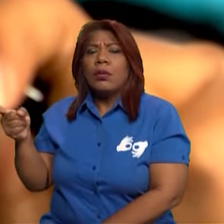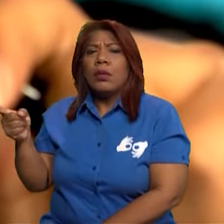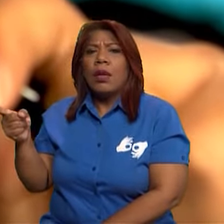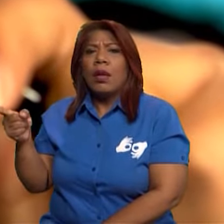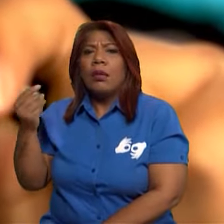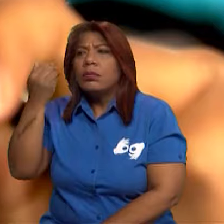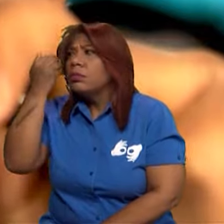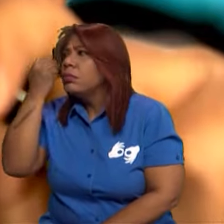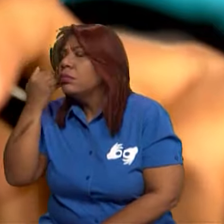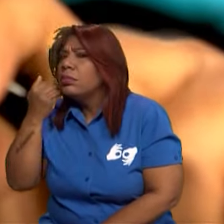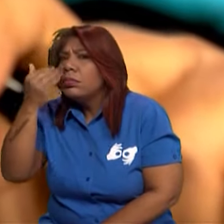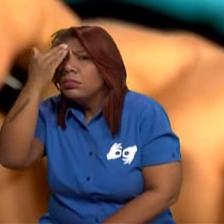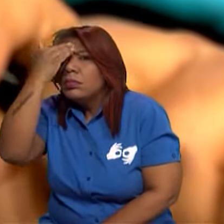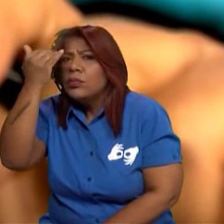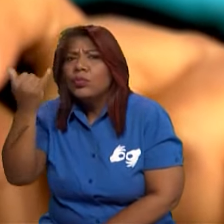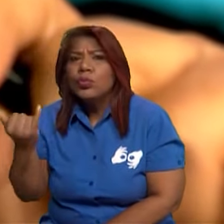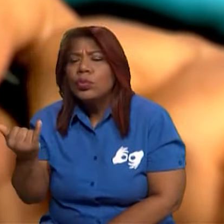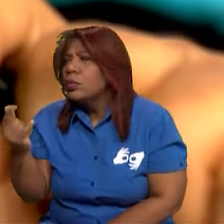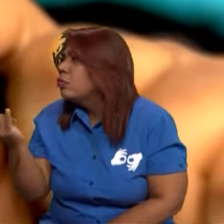triste por qué?